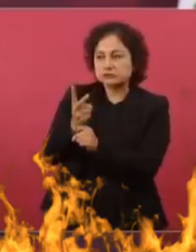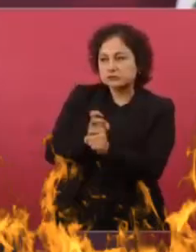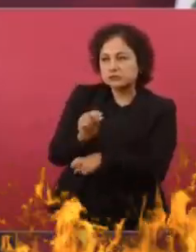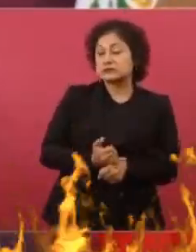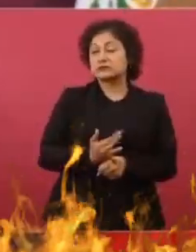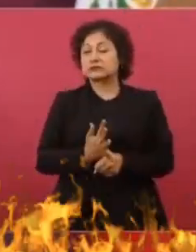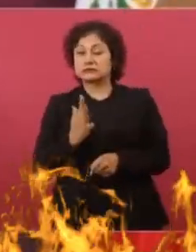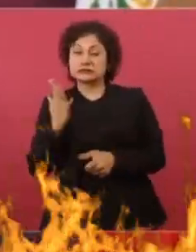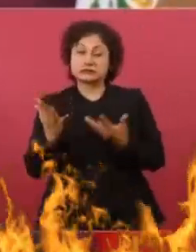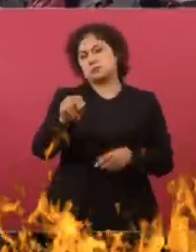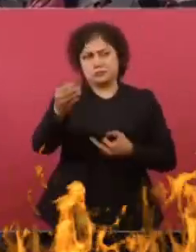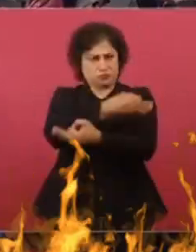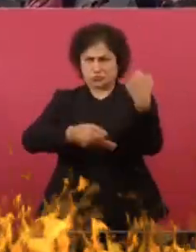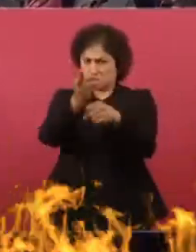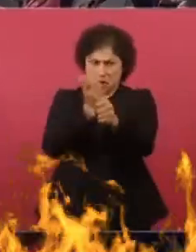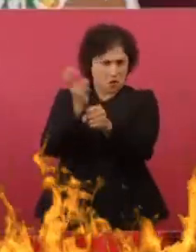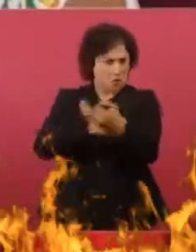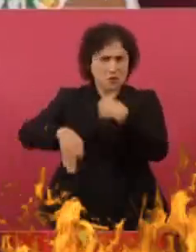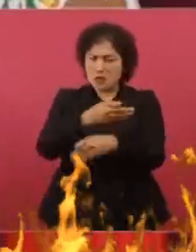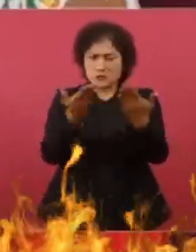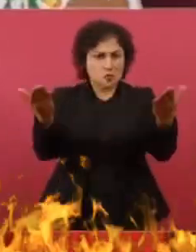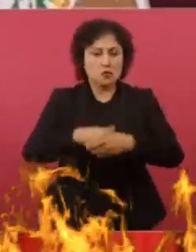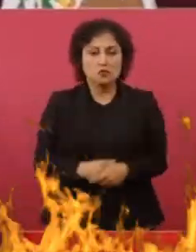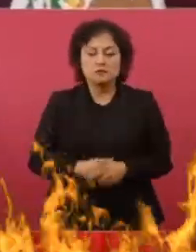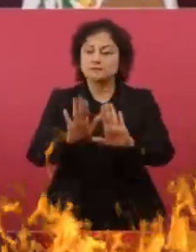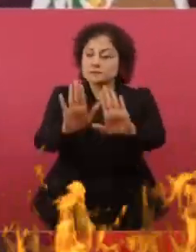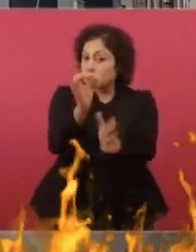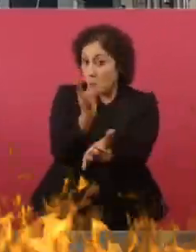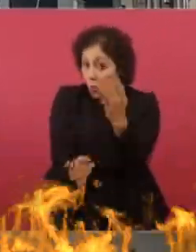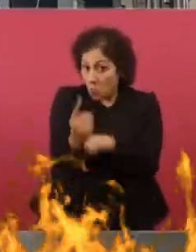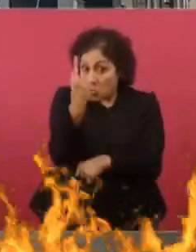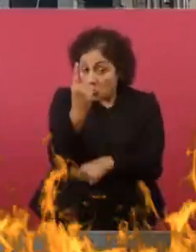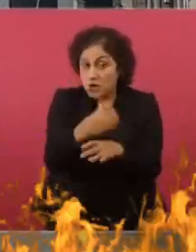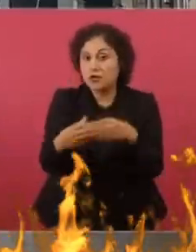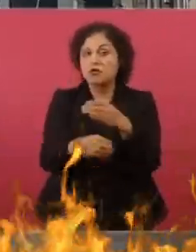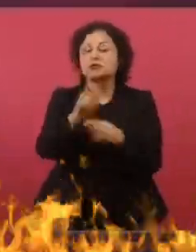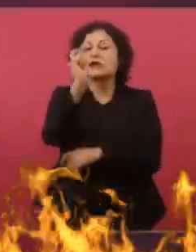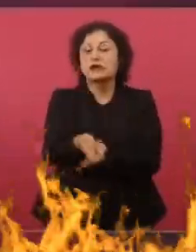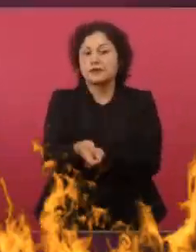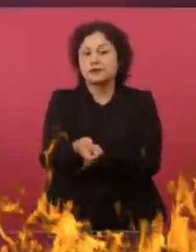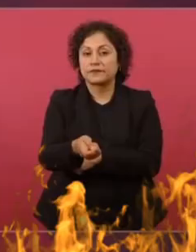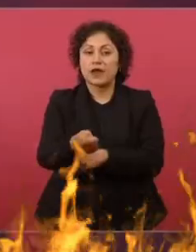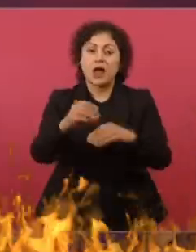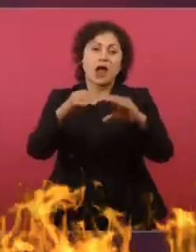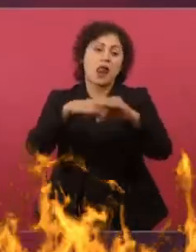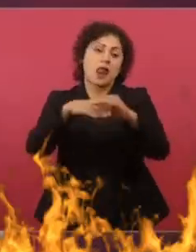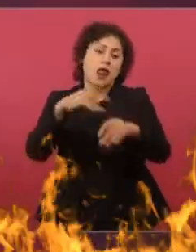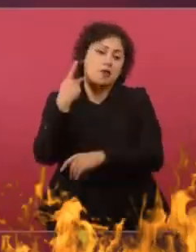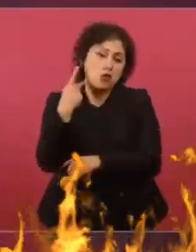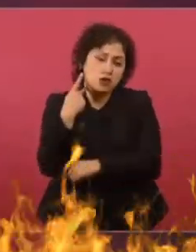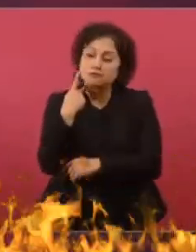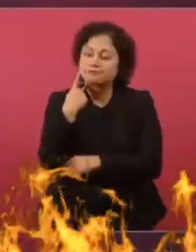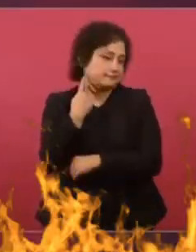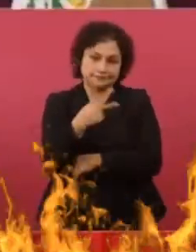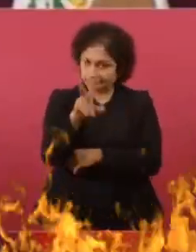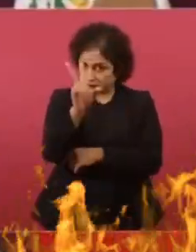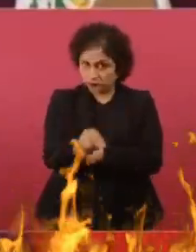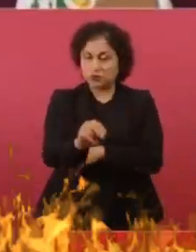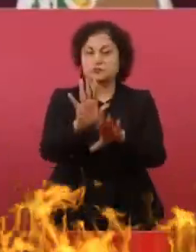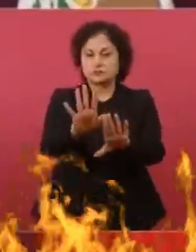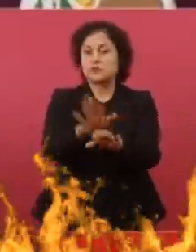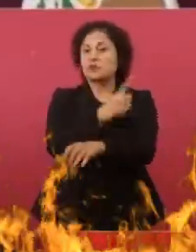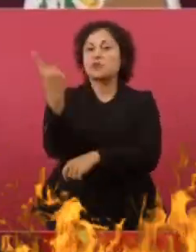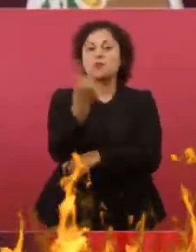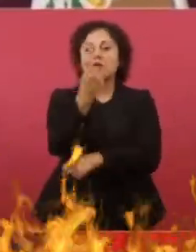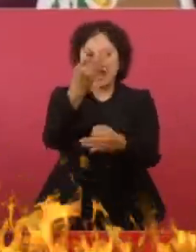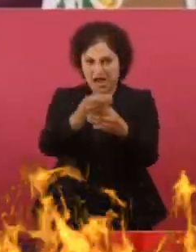los iba a meter en un predicamento, ¿no? Nada más, la única cosa es que no haya politiquería, ahora que está el proceso este